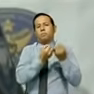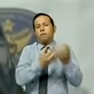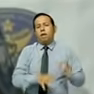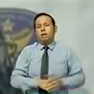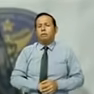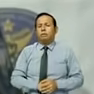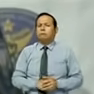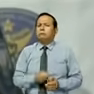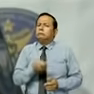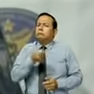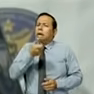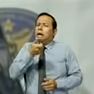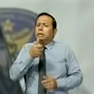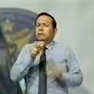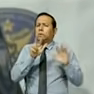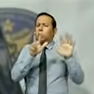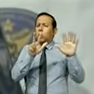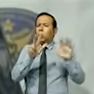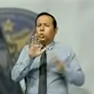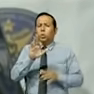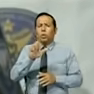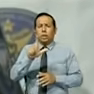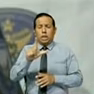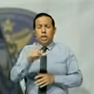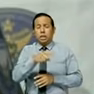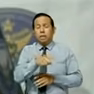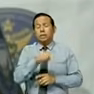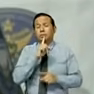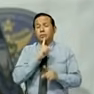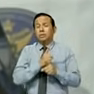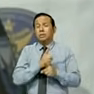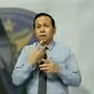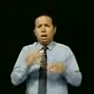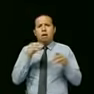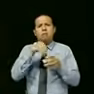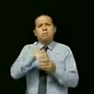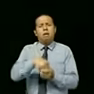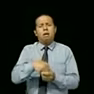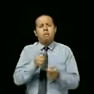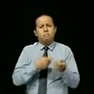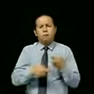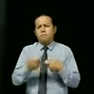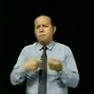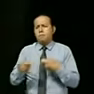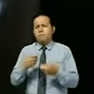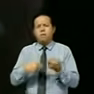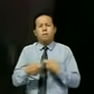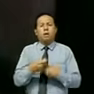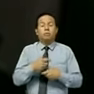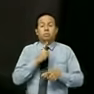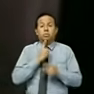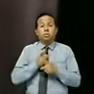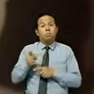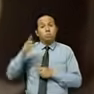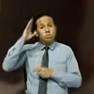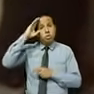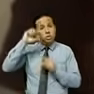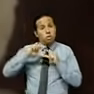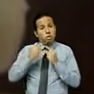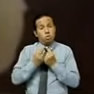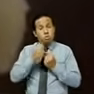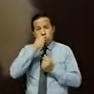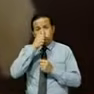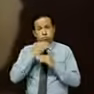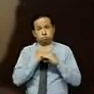se identificó o se está identificando inicialmente para lo que es consumo interno. Que la unidad de microtráfico operó en varias ciudades, logrando en